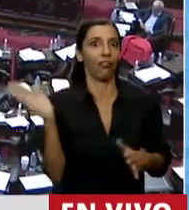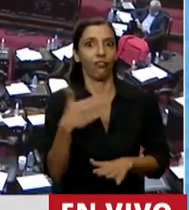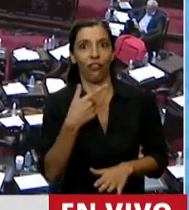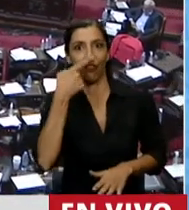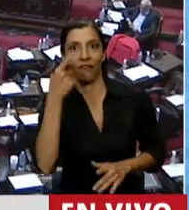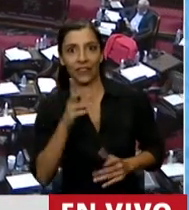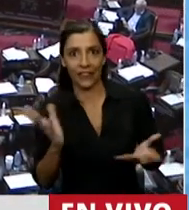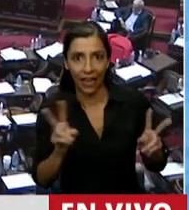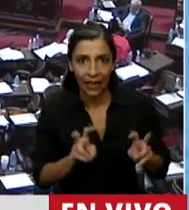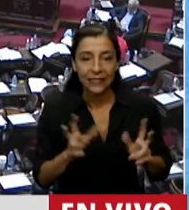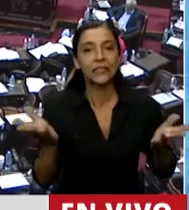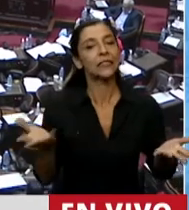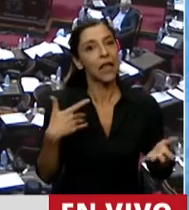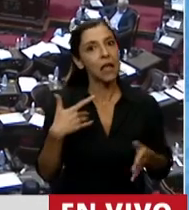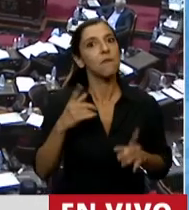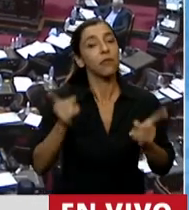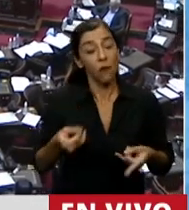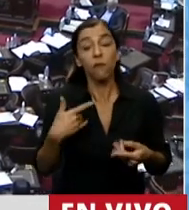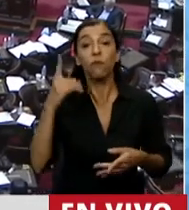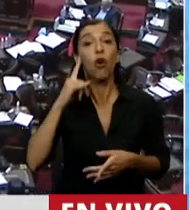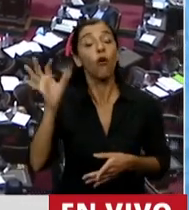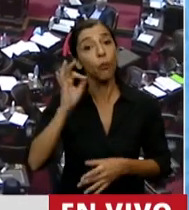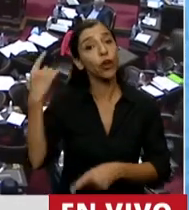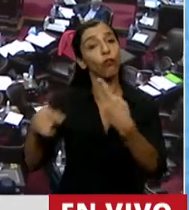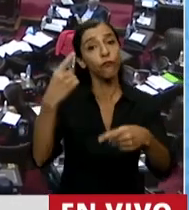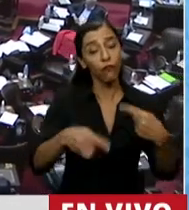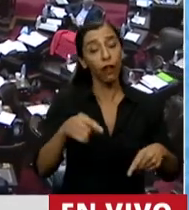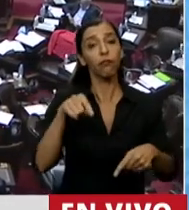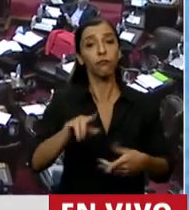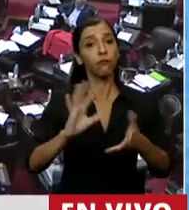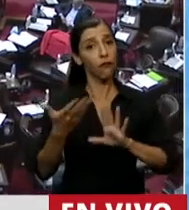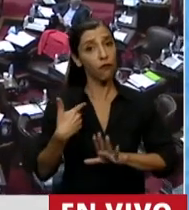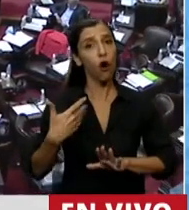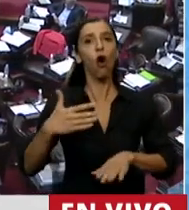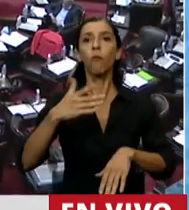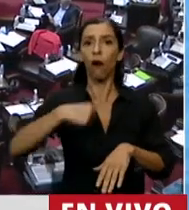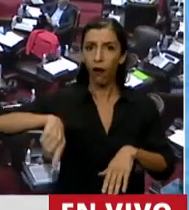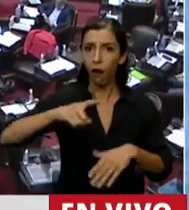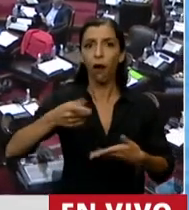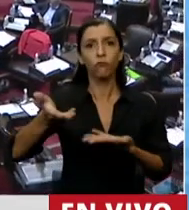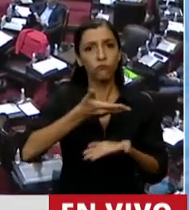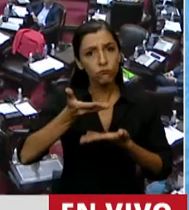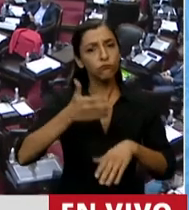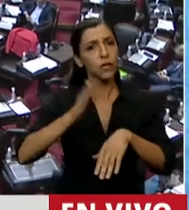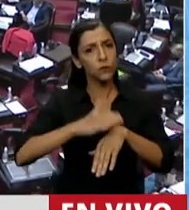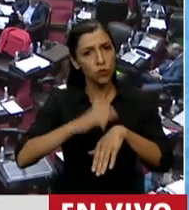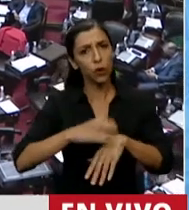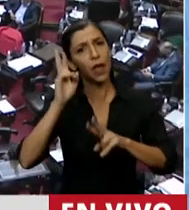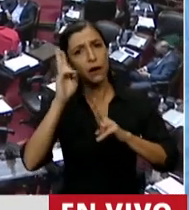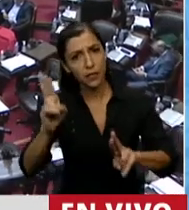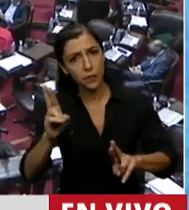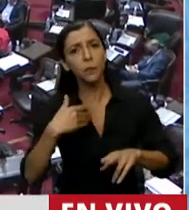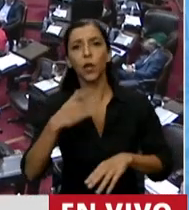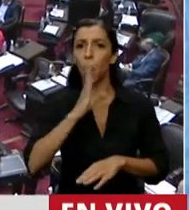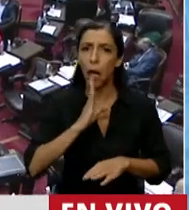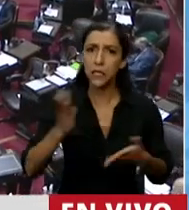tanta disimilitud de opiniones, y hacerlo en un marco de responsabilidad, de seriedad, de respeto, de tolerancia con el que